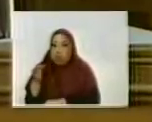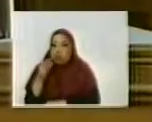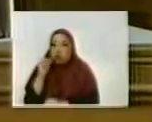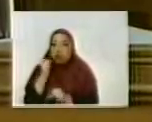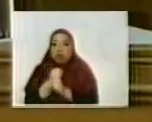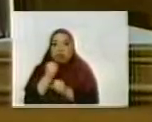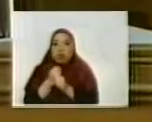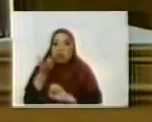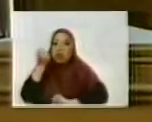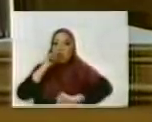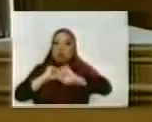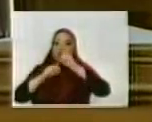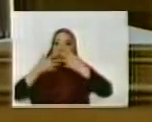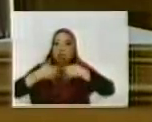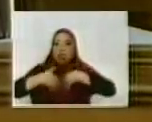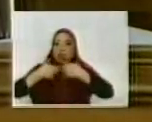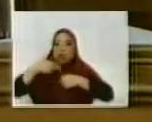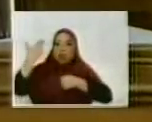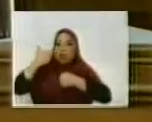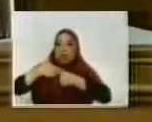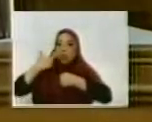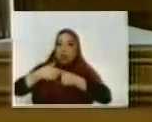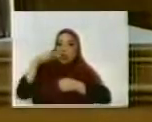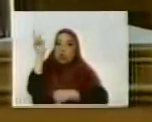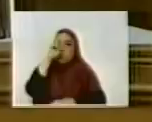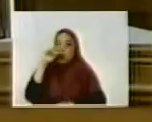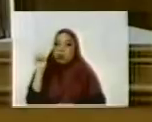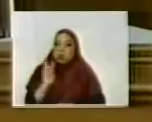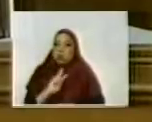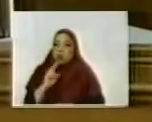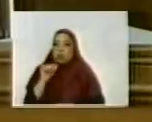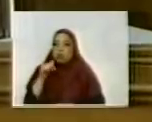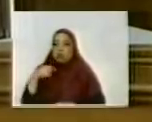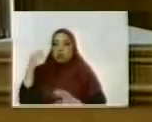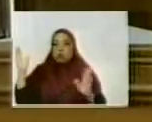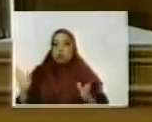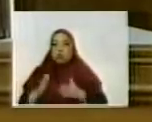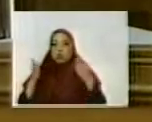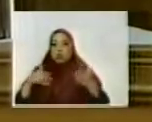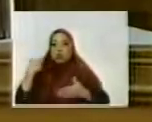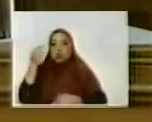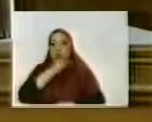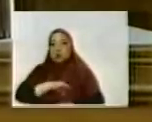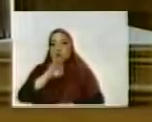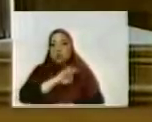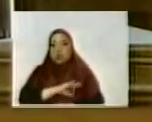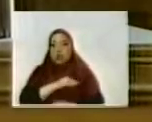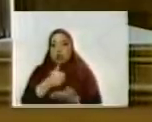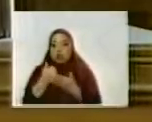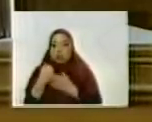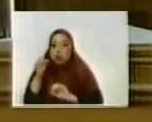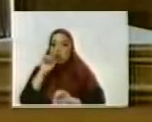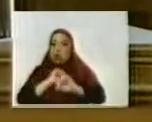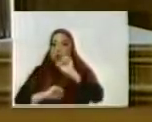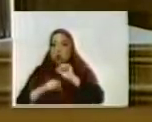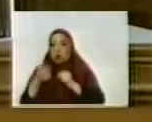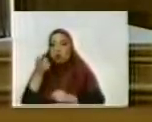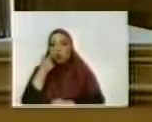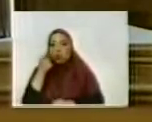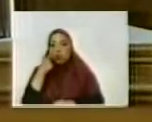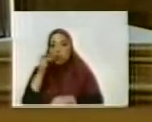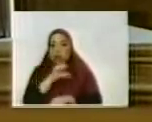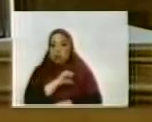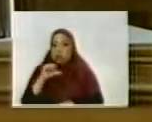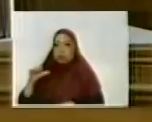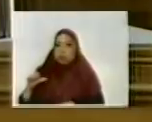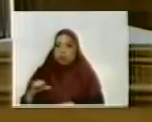en defensa de Petróleos de Venezuela como empresa venezolana y en pro de las garantías sociales, en contra de las pretensiones